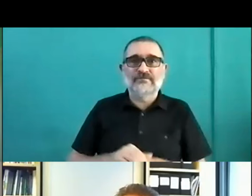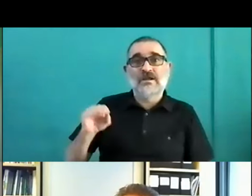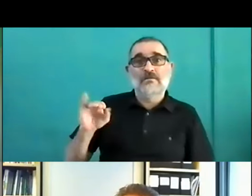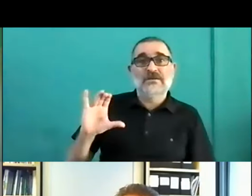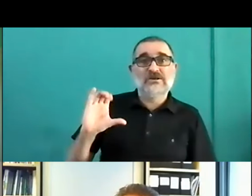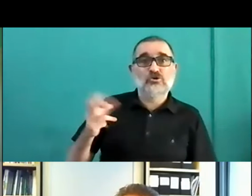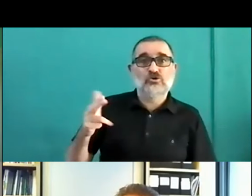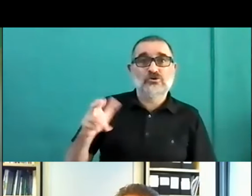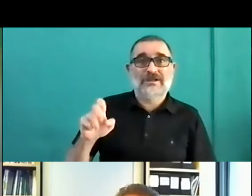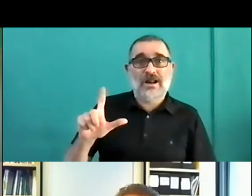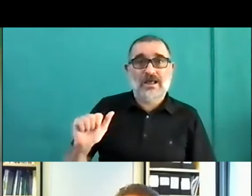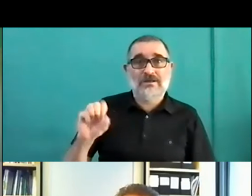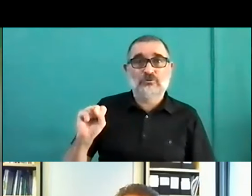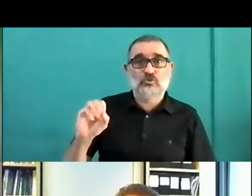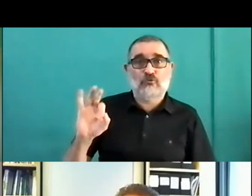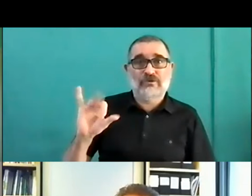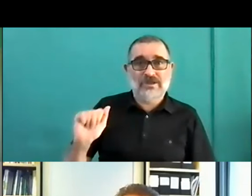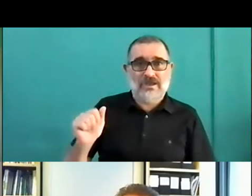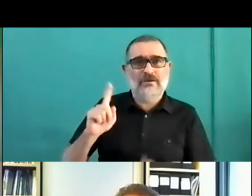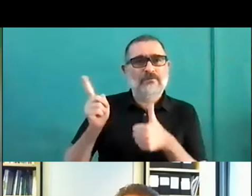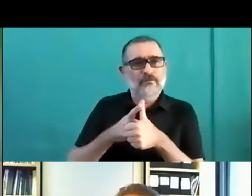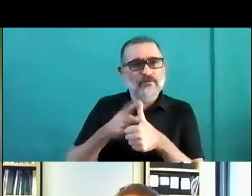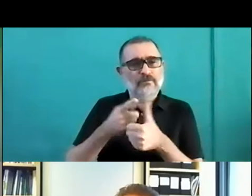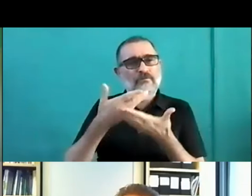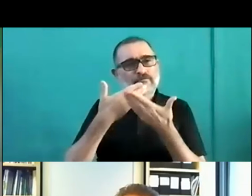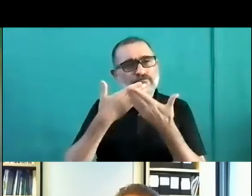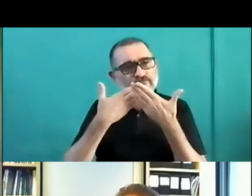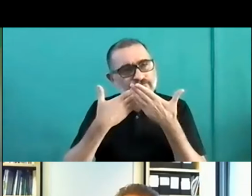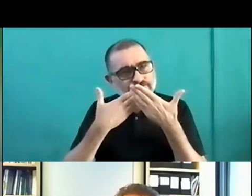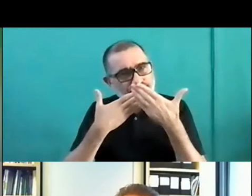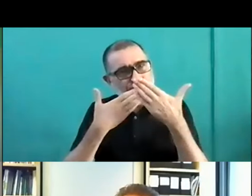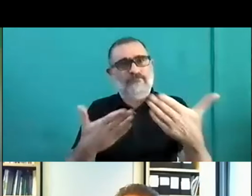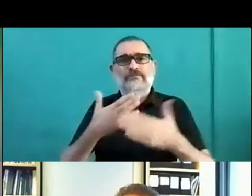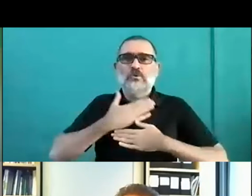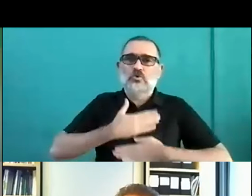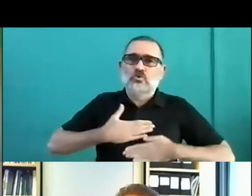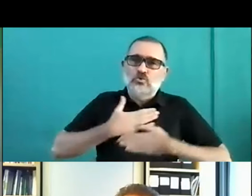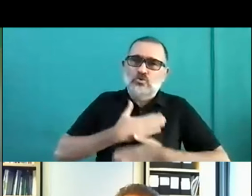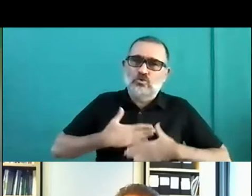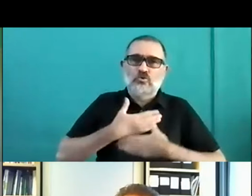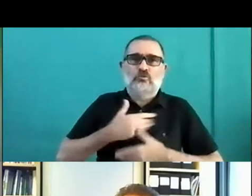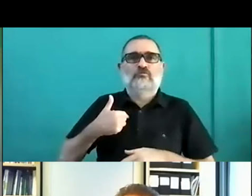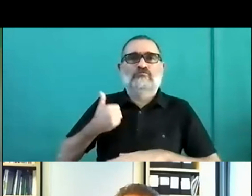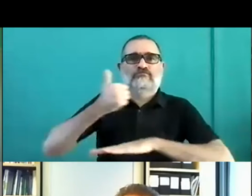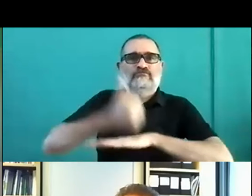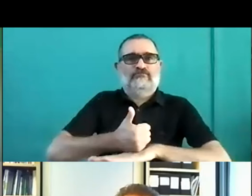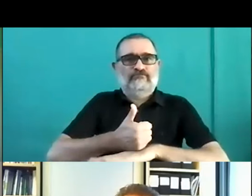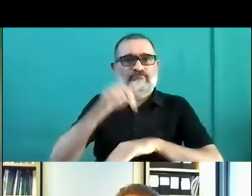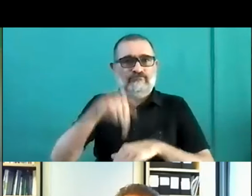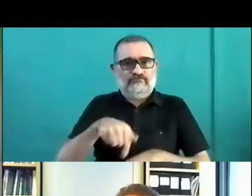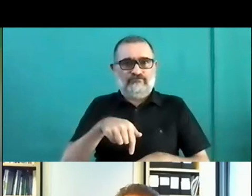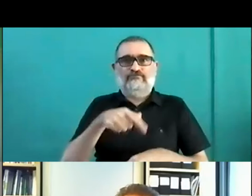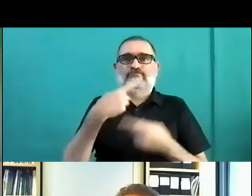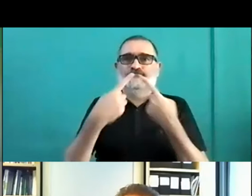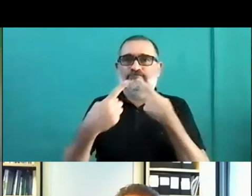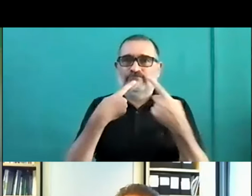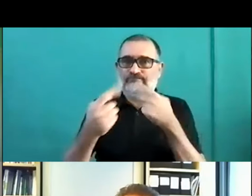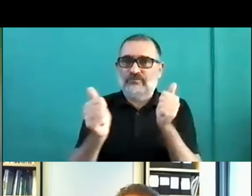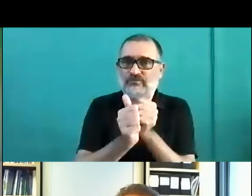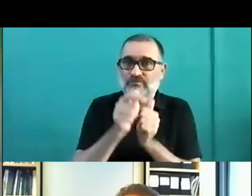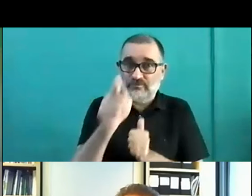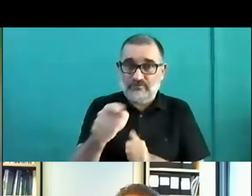que todo quiero agradecerles el que me hayan invitado a participar. Yo soy Miquela Betanzo Quiero, más conocida como